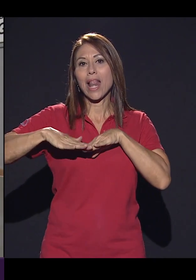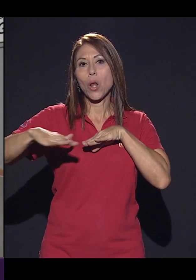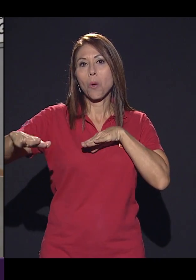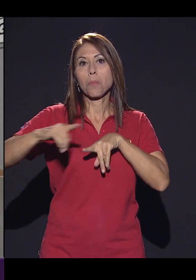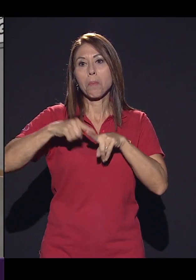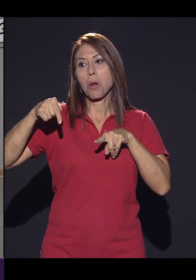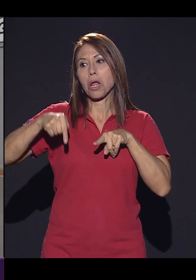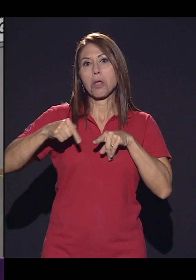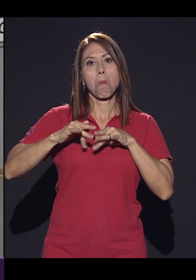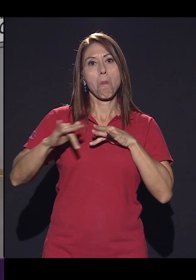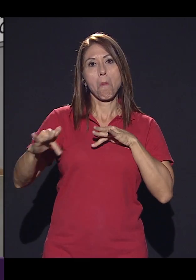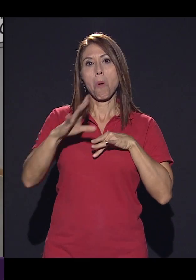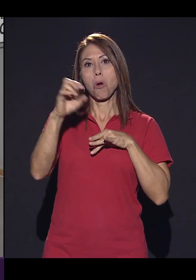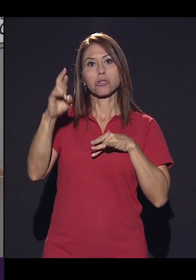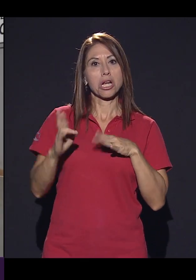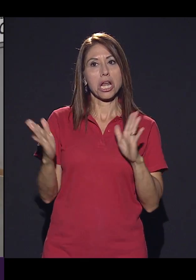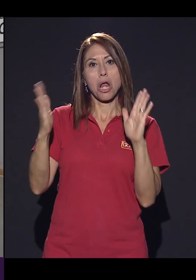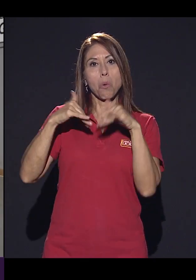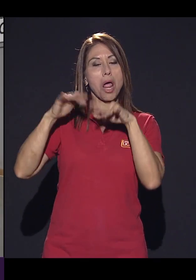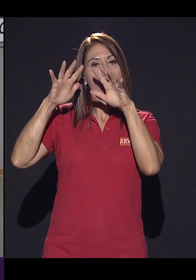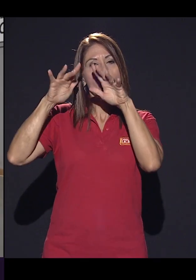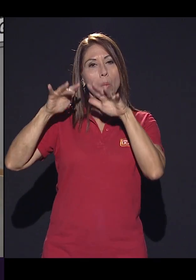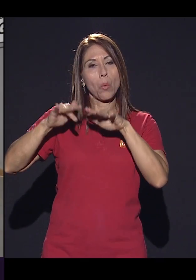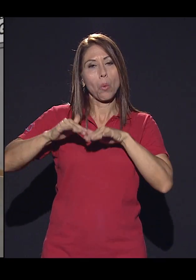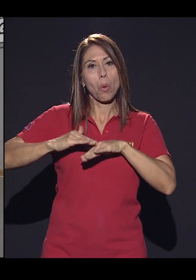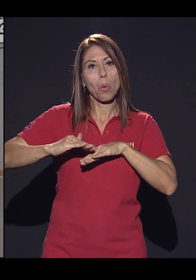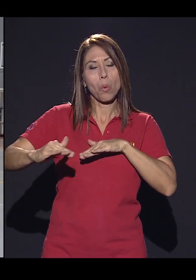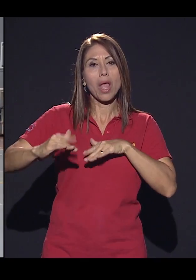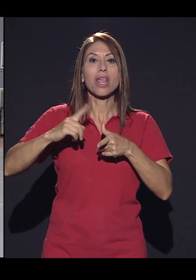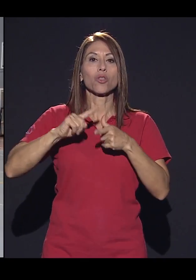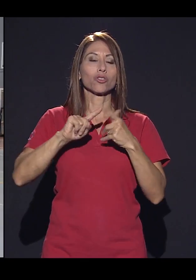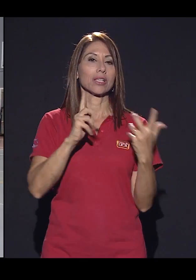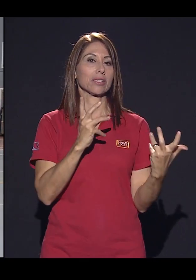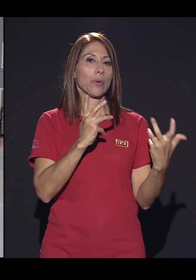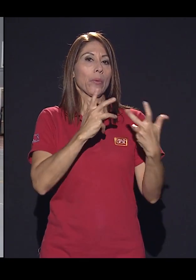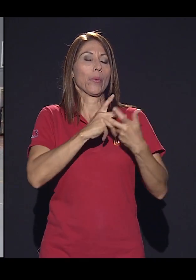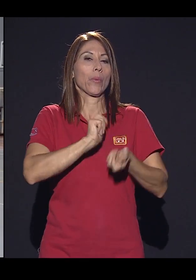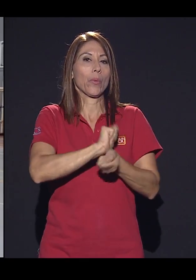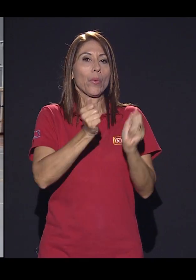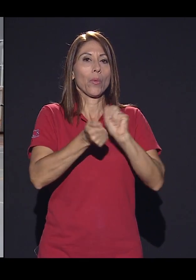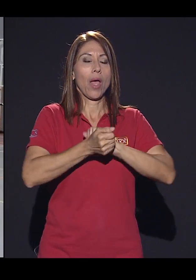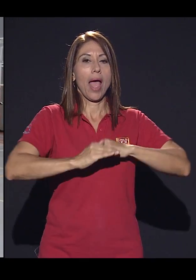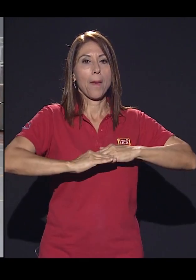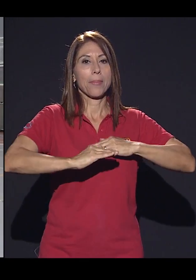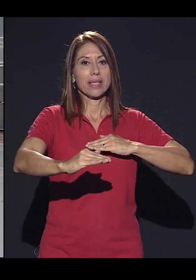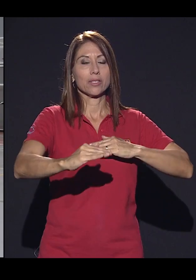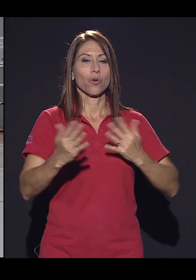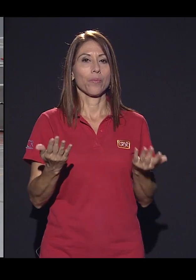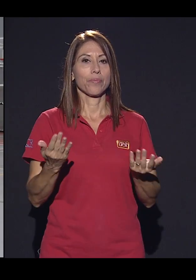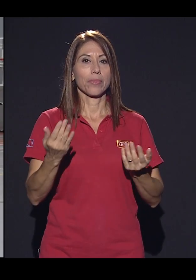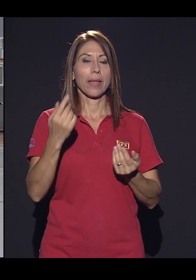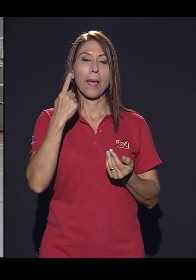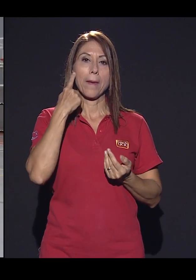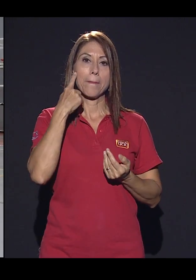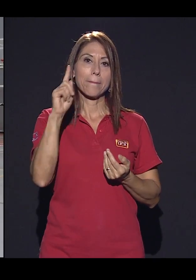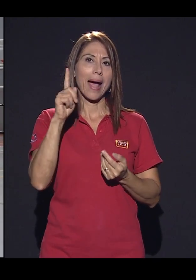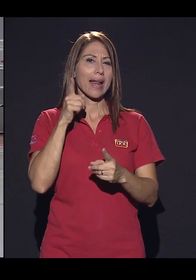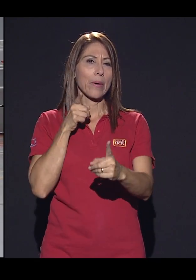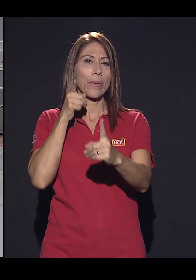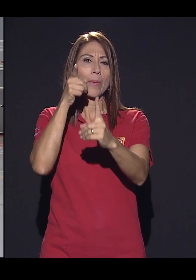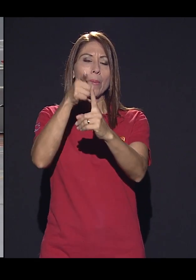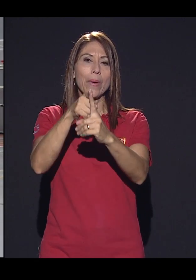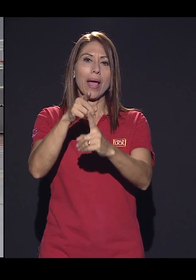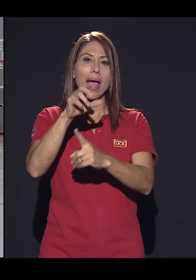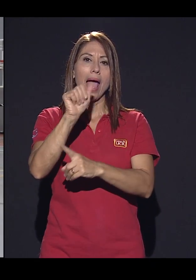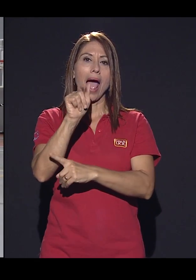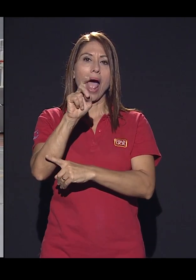no tenemos esa estación, pues se adaptó a piso. Para el camino para